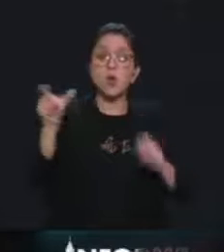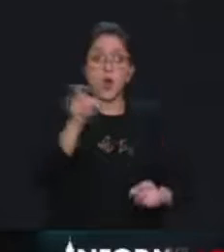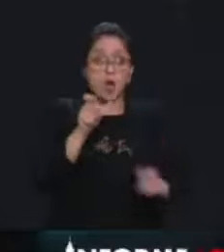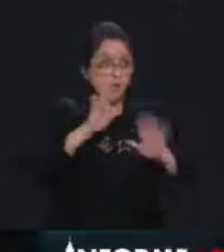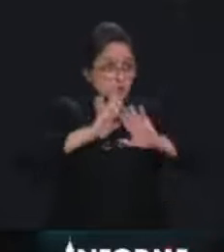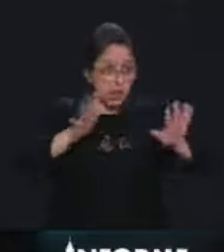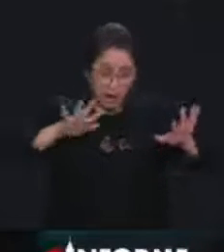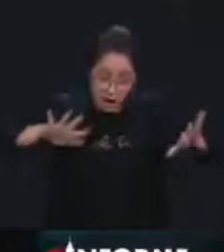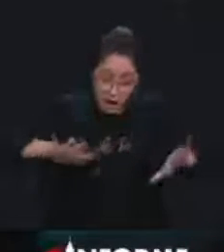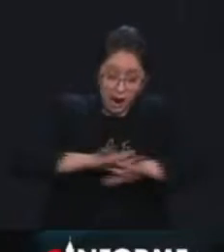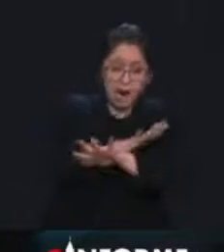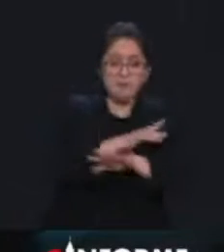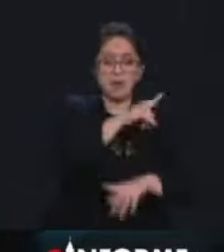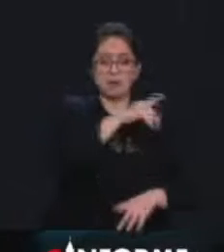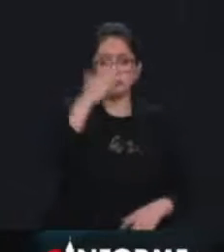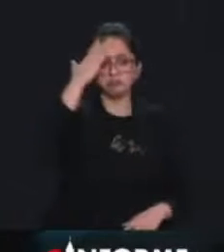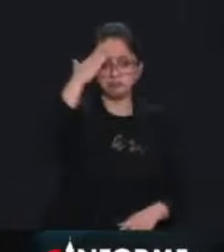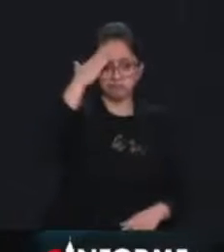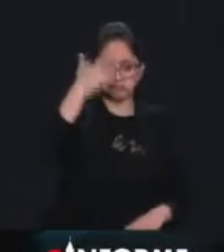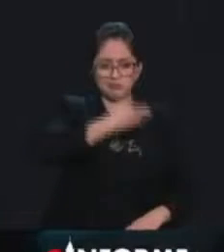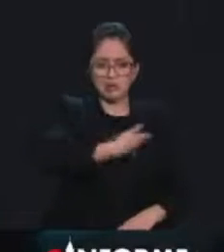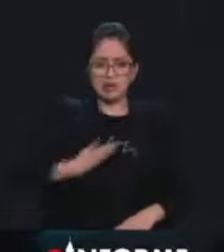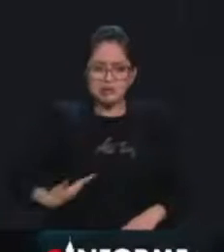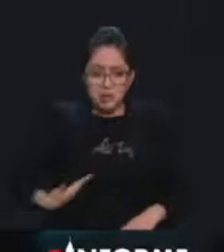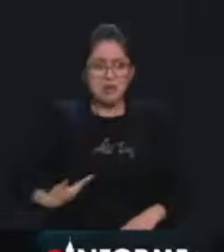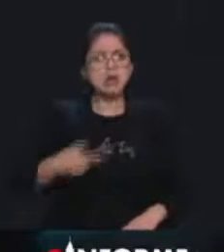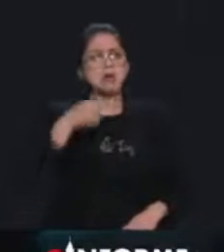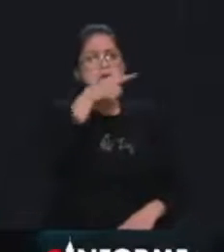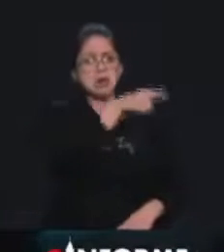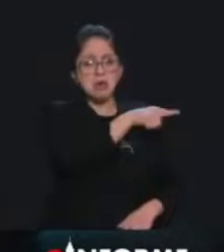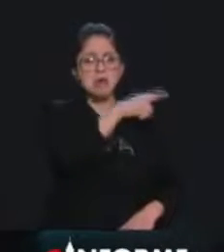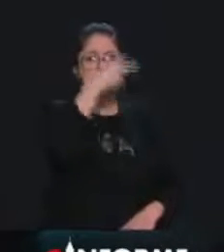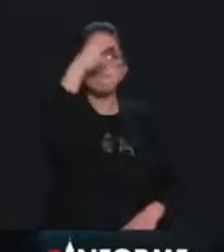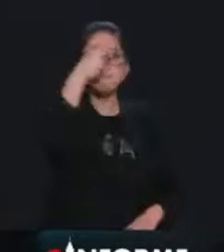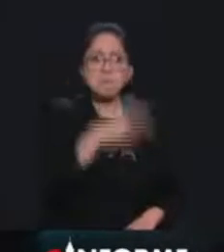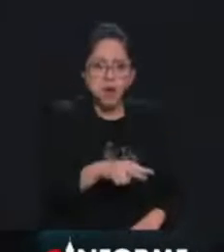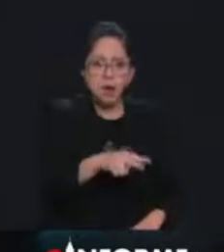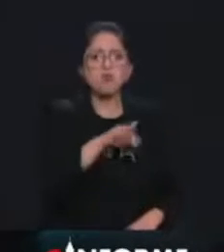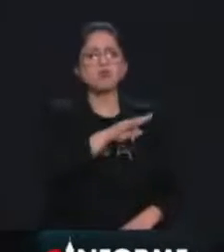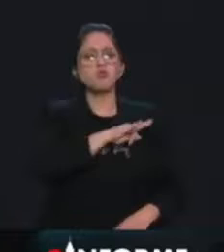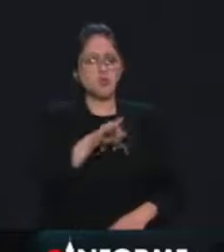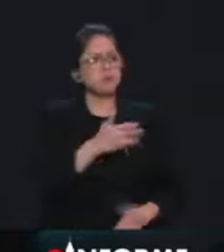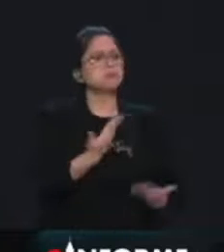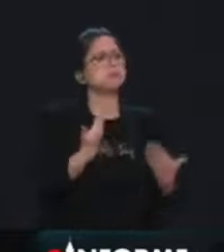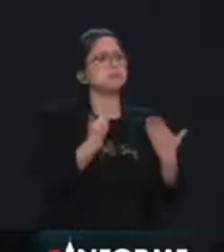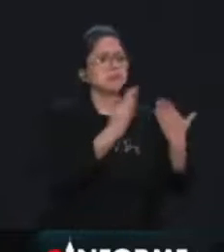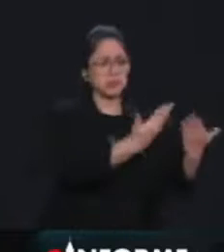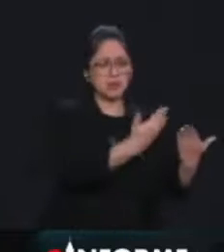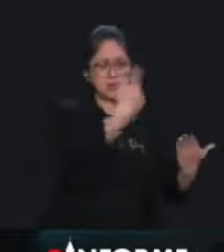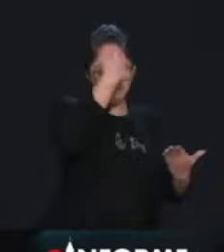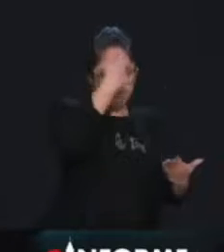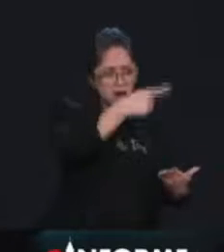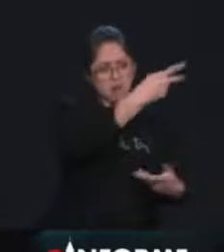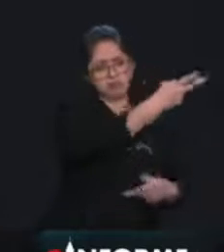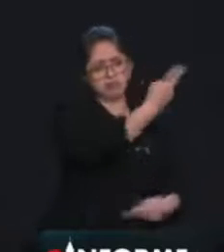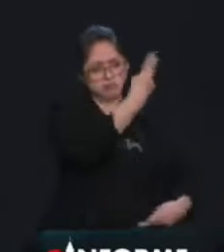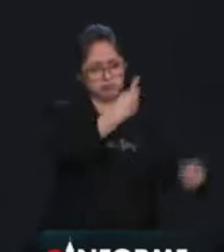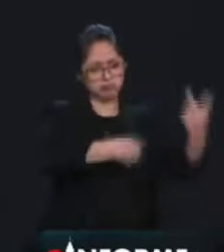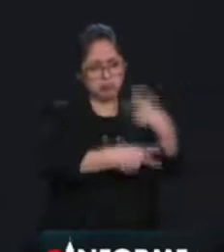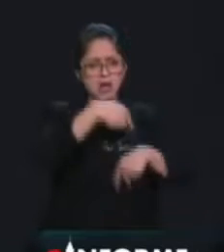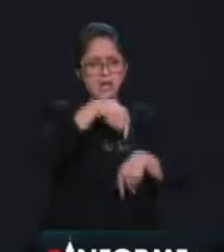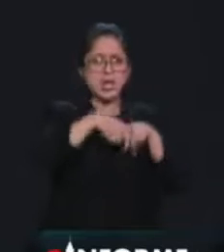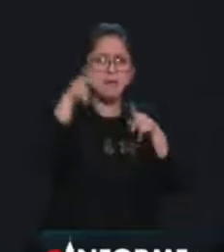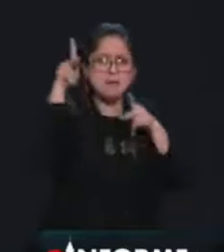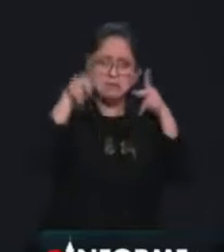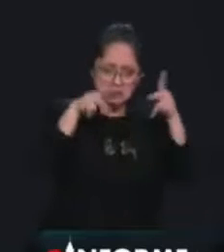administración, el gobierno de México no solamente pudo confirmar el impulso de la visita, sino